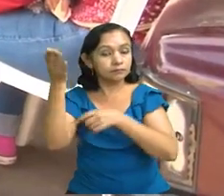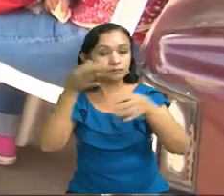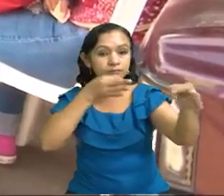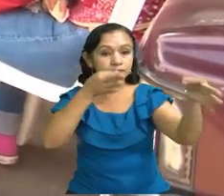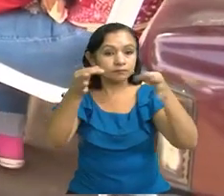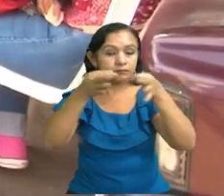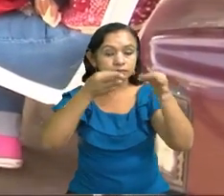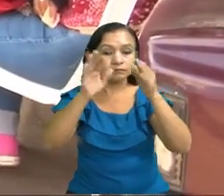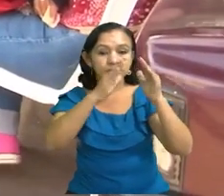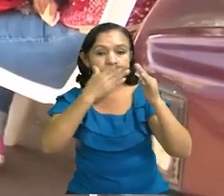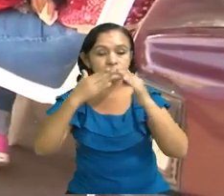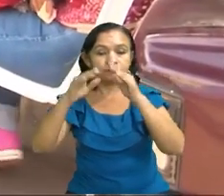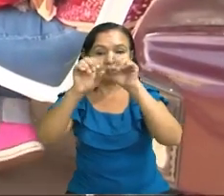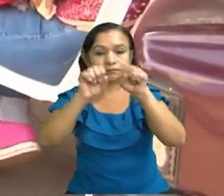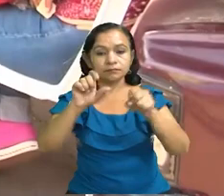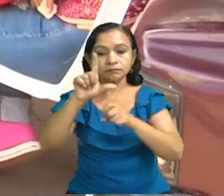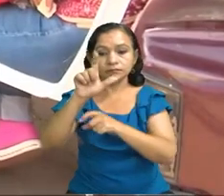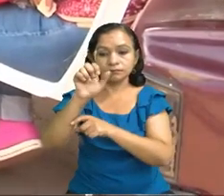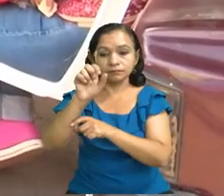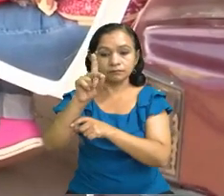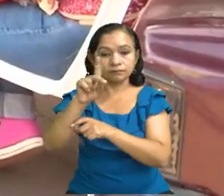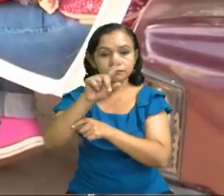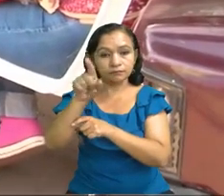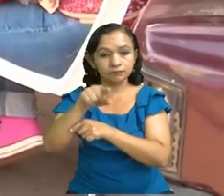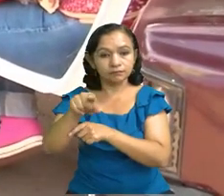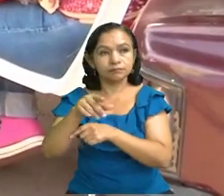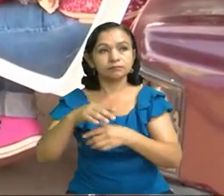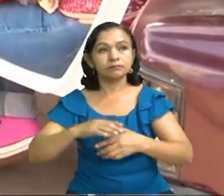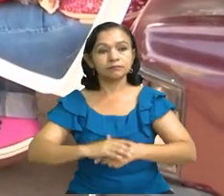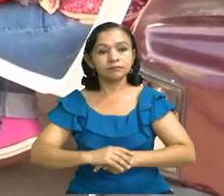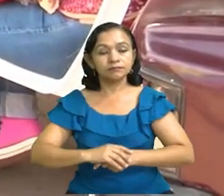habitantes del barrio Santos López.